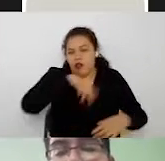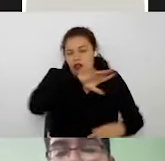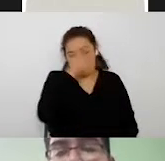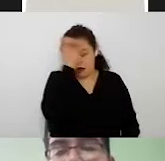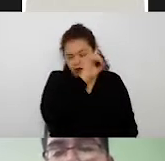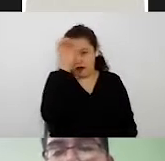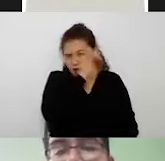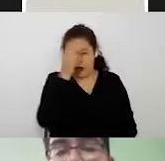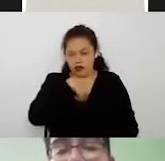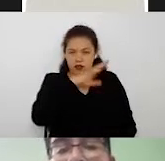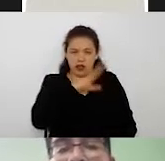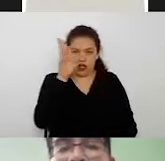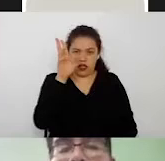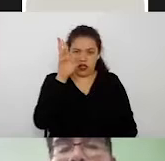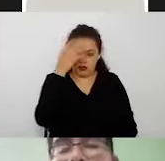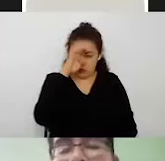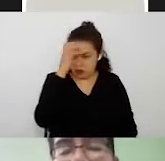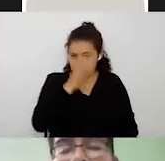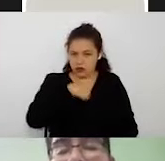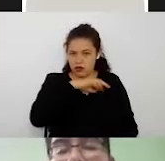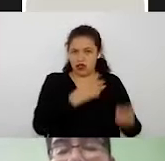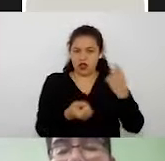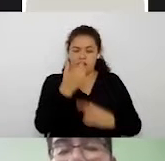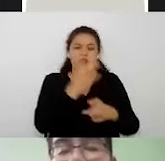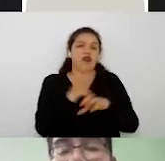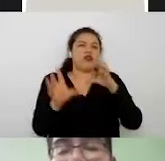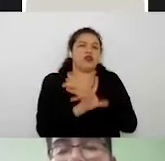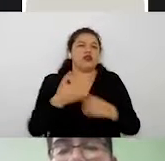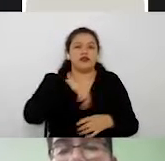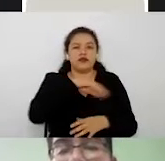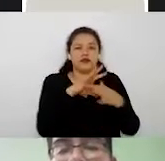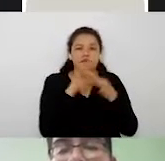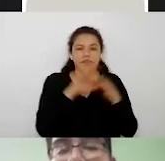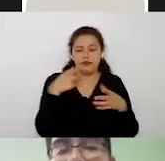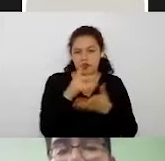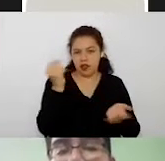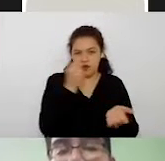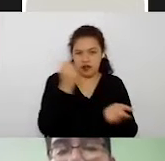experiencia podamos compartir alguna vivencia, pero no necesita,